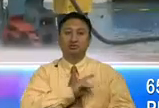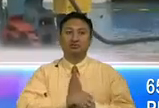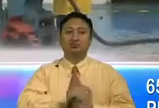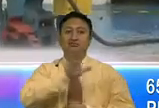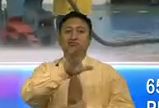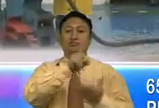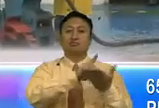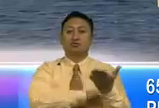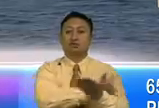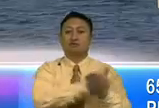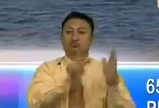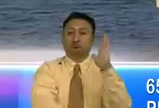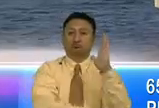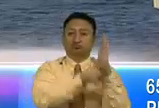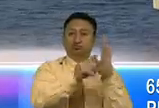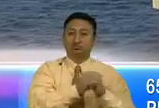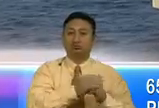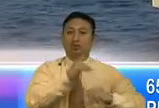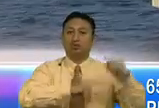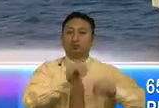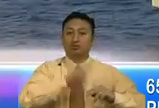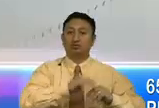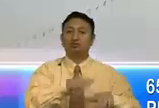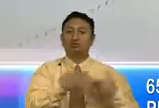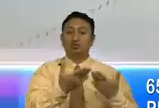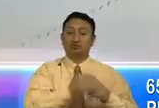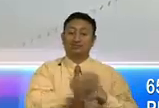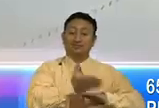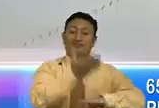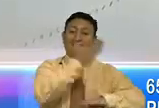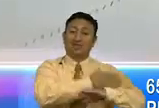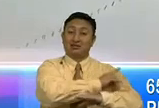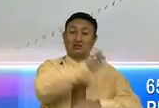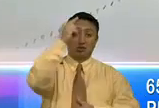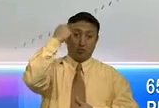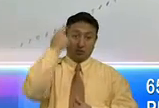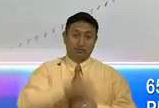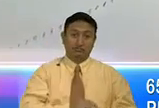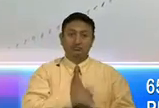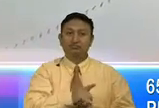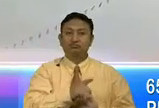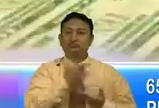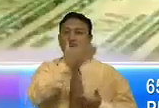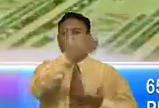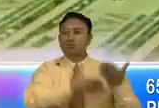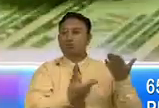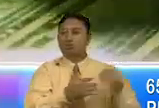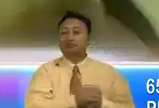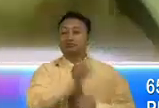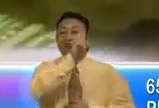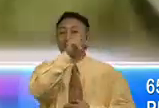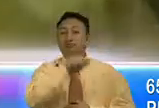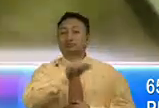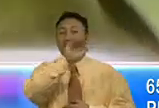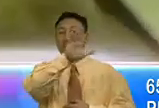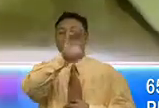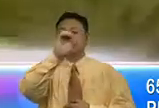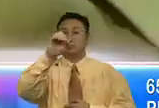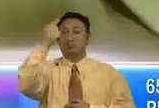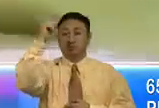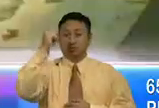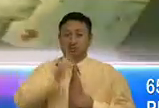proyectos petroleros construidos durante el régimen anterior. Y es que en su totalidad el costo inicial habría sido de 2.500 millones de